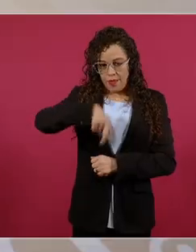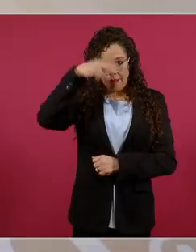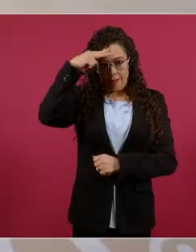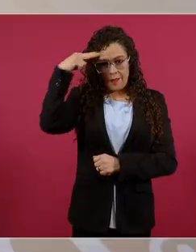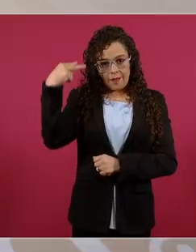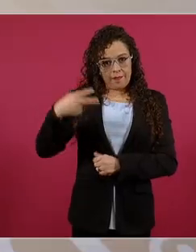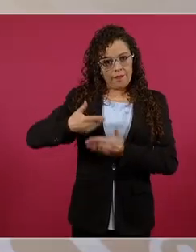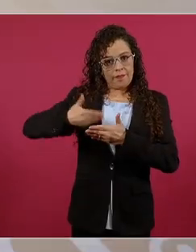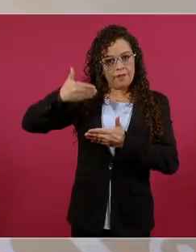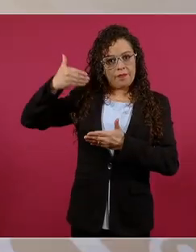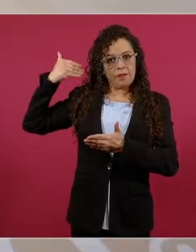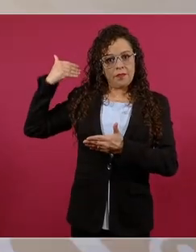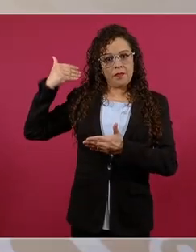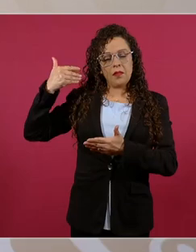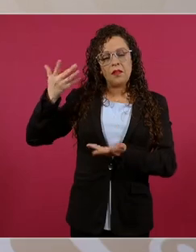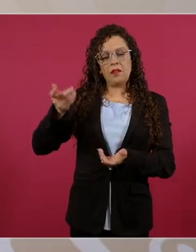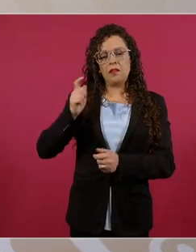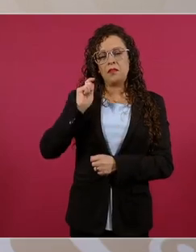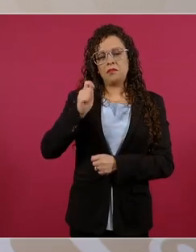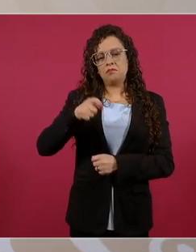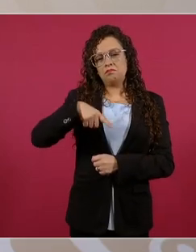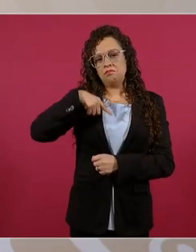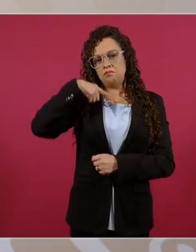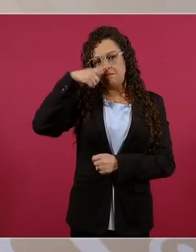de mucha prepotencia